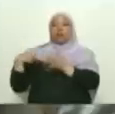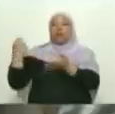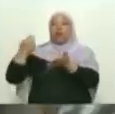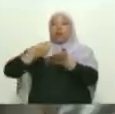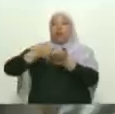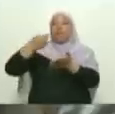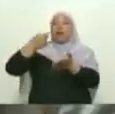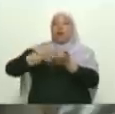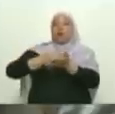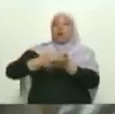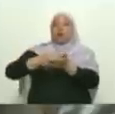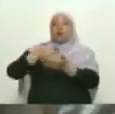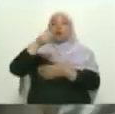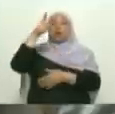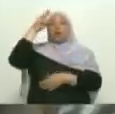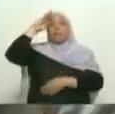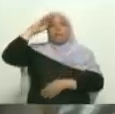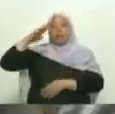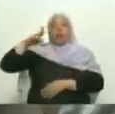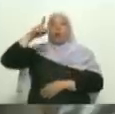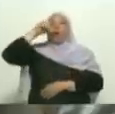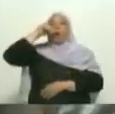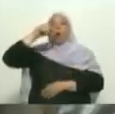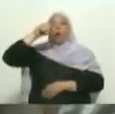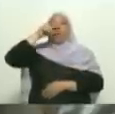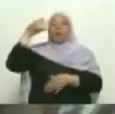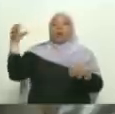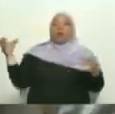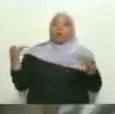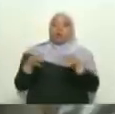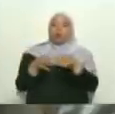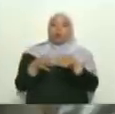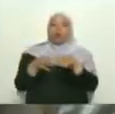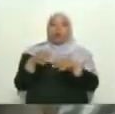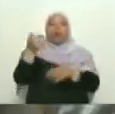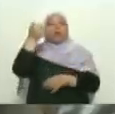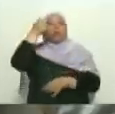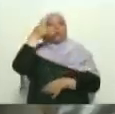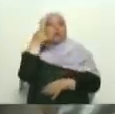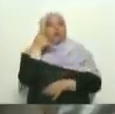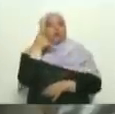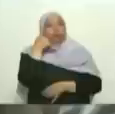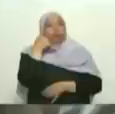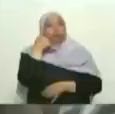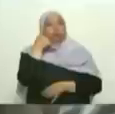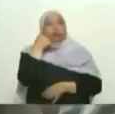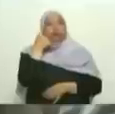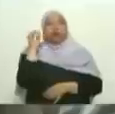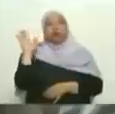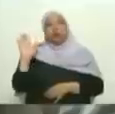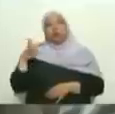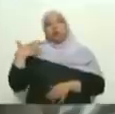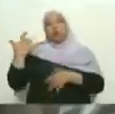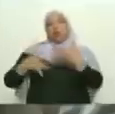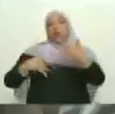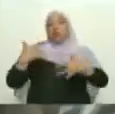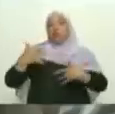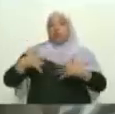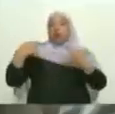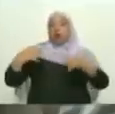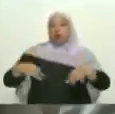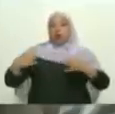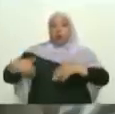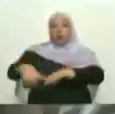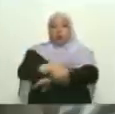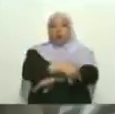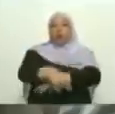despliegue militar de hombres, material y equipo a ese lugar, como una supuesta actividad de orden público, o sea,